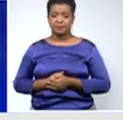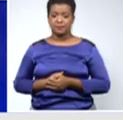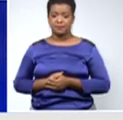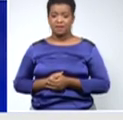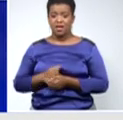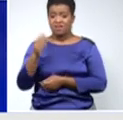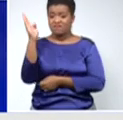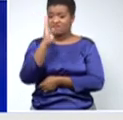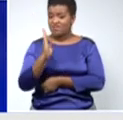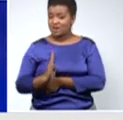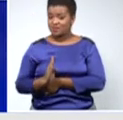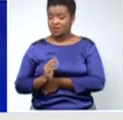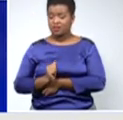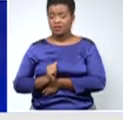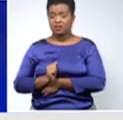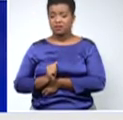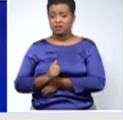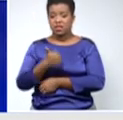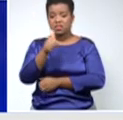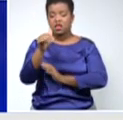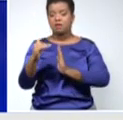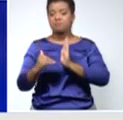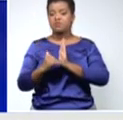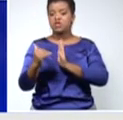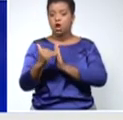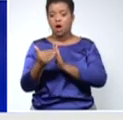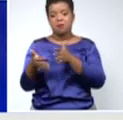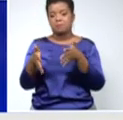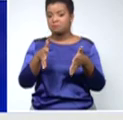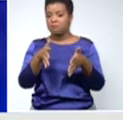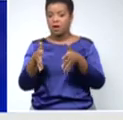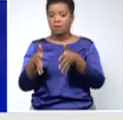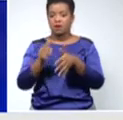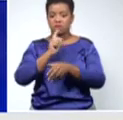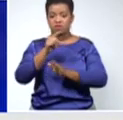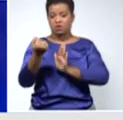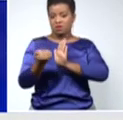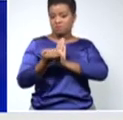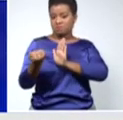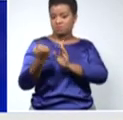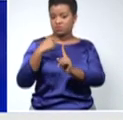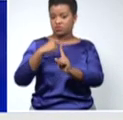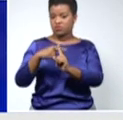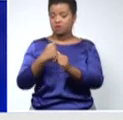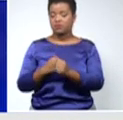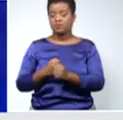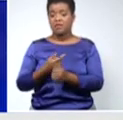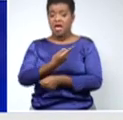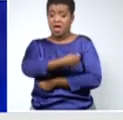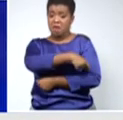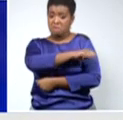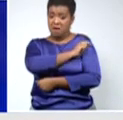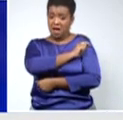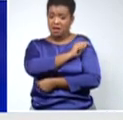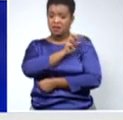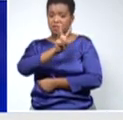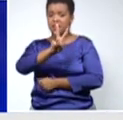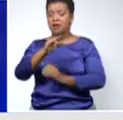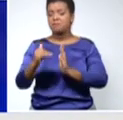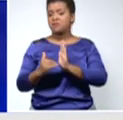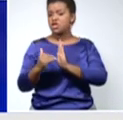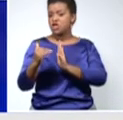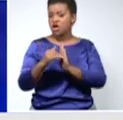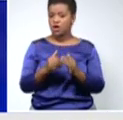Brasil con 10,5 millones de casos confirmados, España con más de 3 millones,